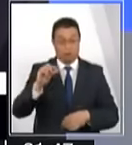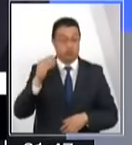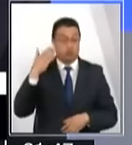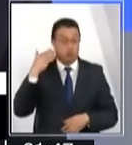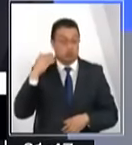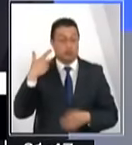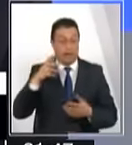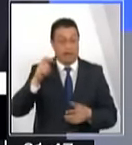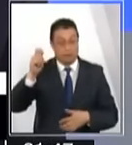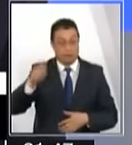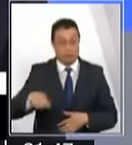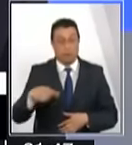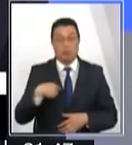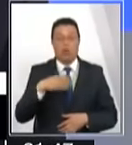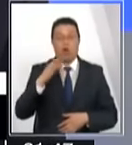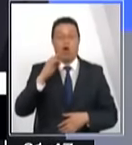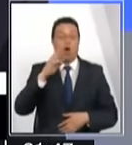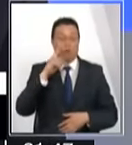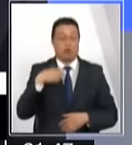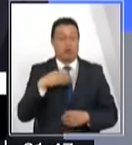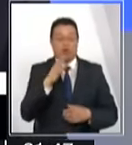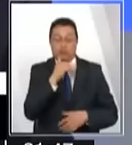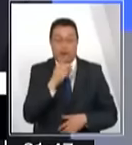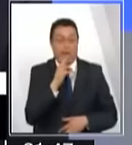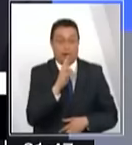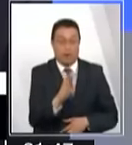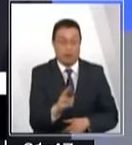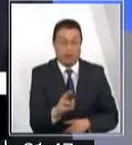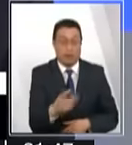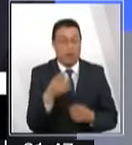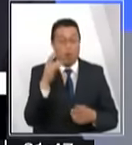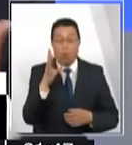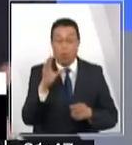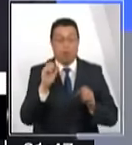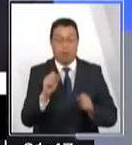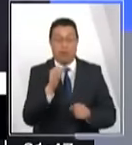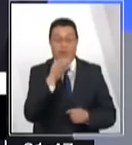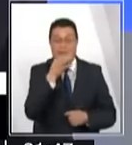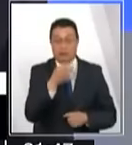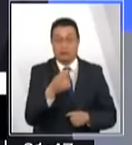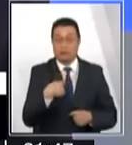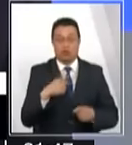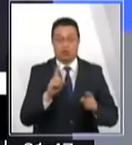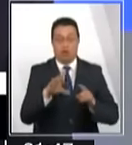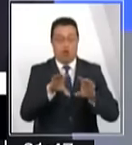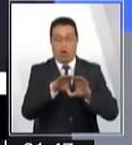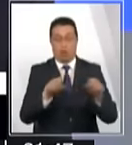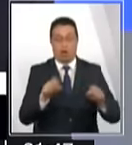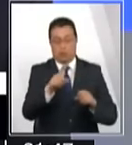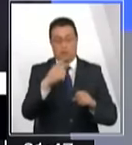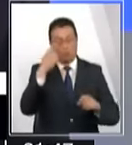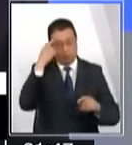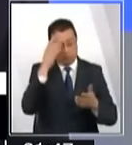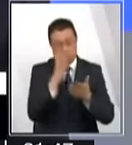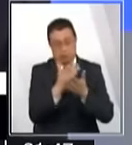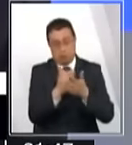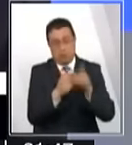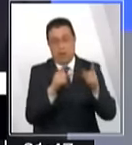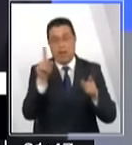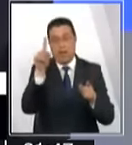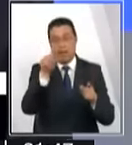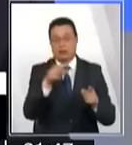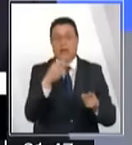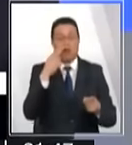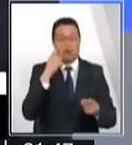rato evidentemente que yo no tengo respuesta a Eso lo único que puedo señalar es que no compartimos el criterio del impuestos interno Simplemente porque